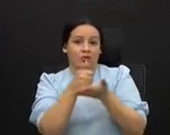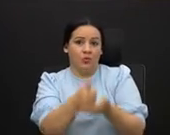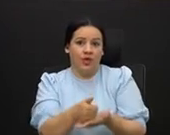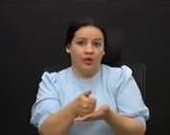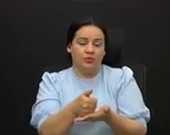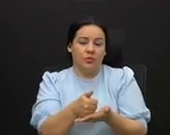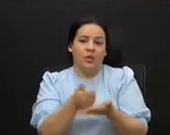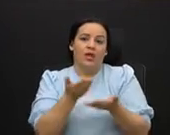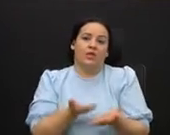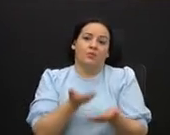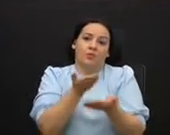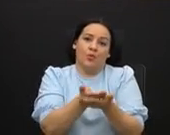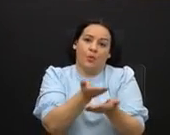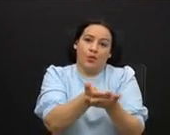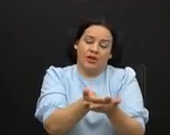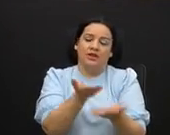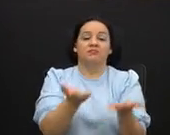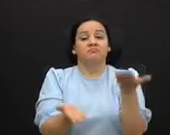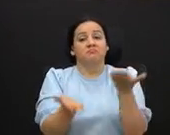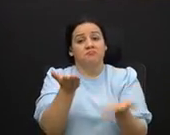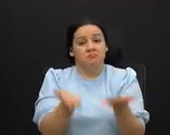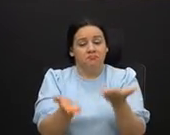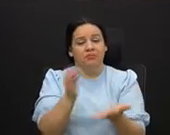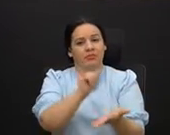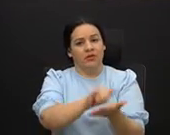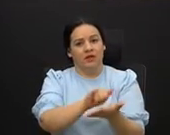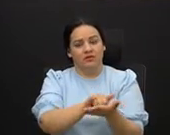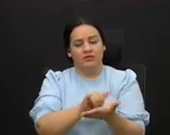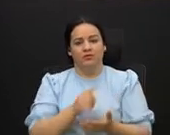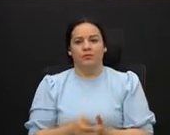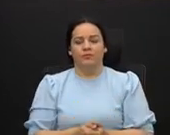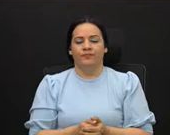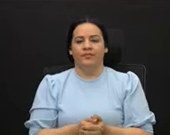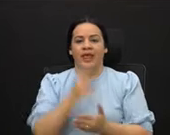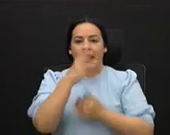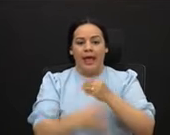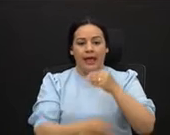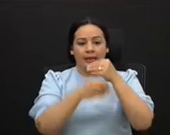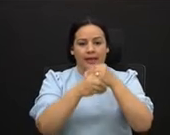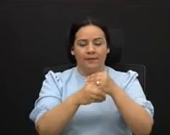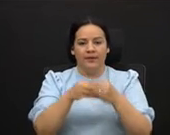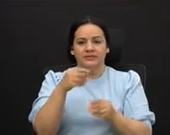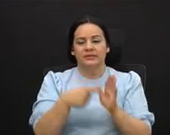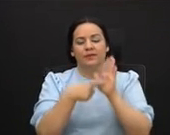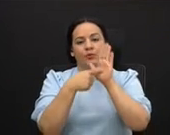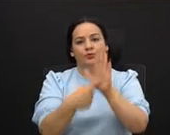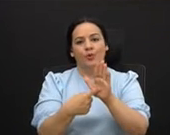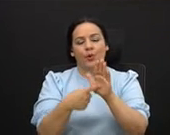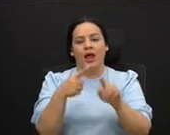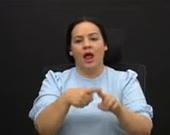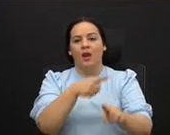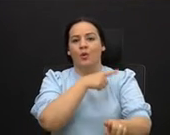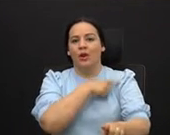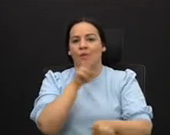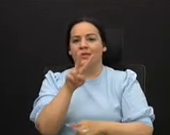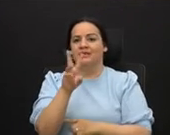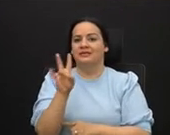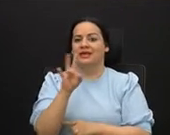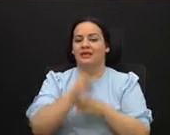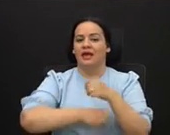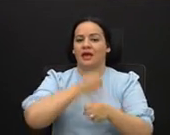y proponiendo, posiblemente es eso. Además, también se demostró que a lo largo de los 27